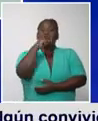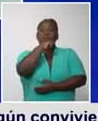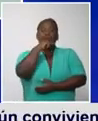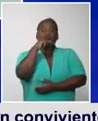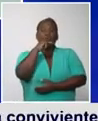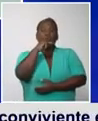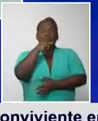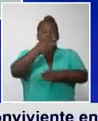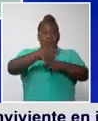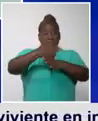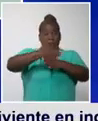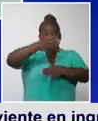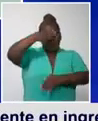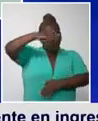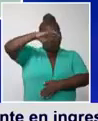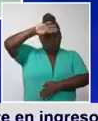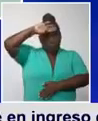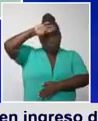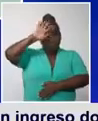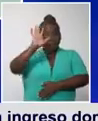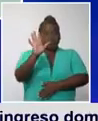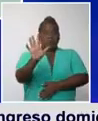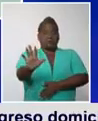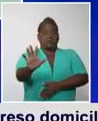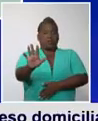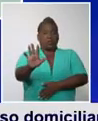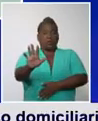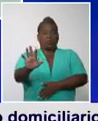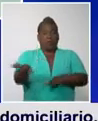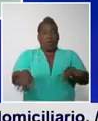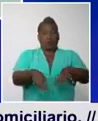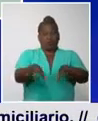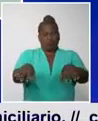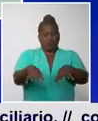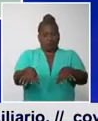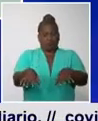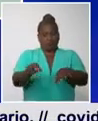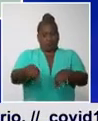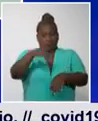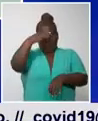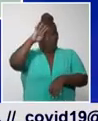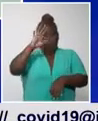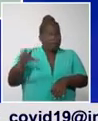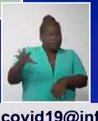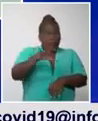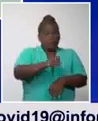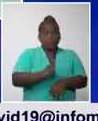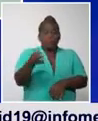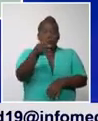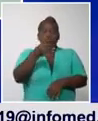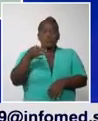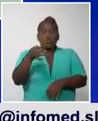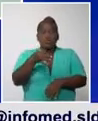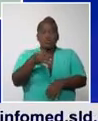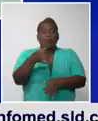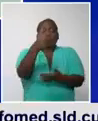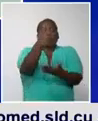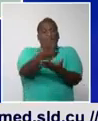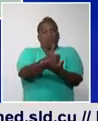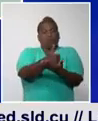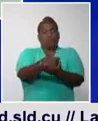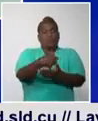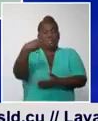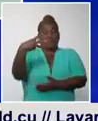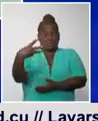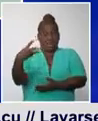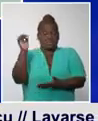De Santiago de Cuba, 5 casos autóctonos ayer, todos del municipio Cabecera, 3 de ellos viajeros